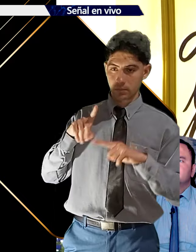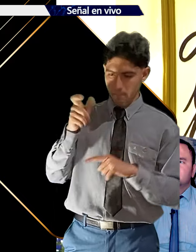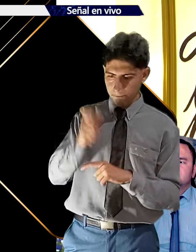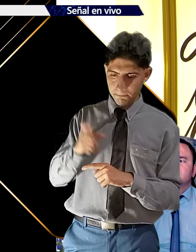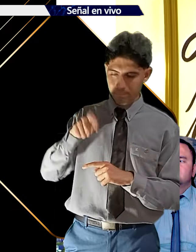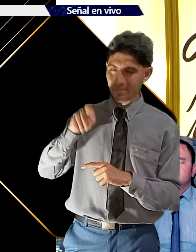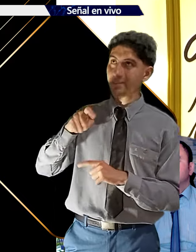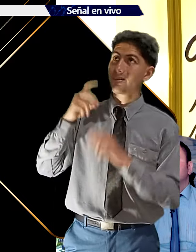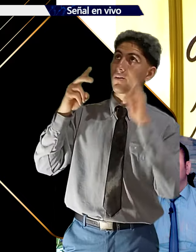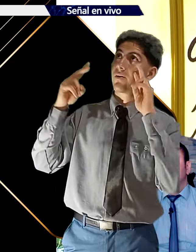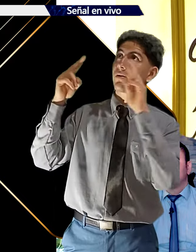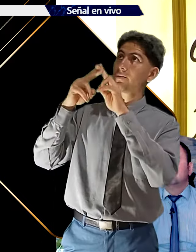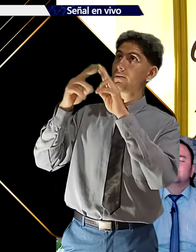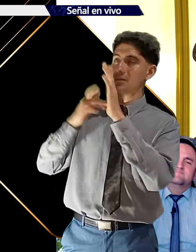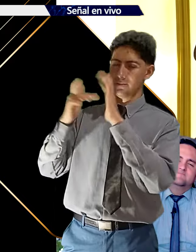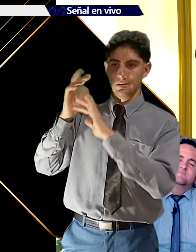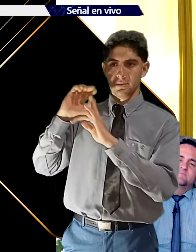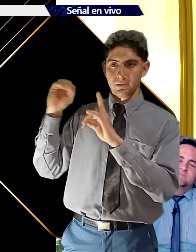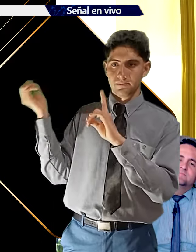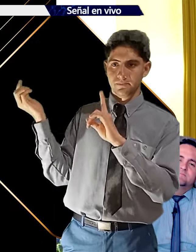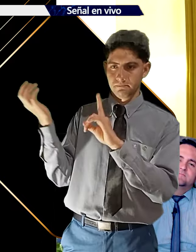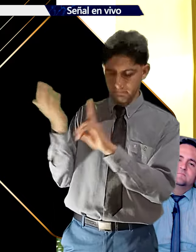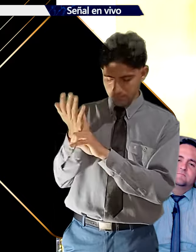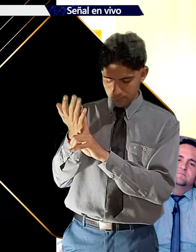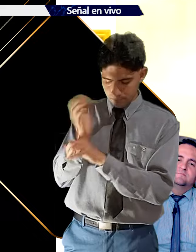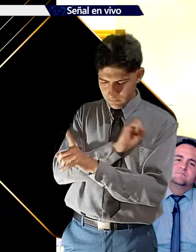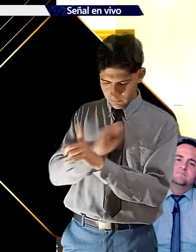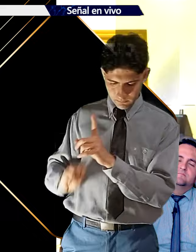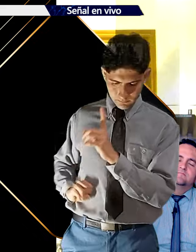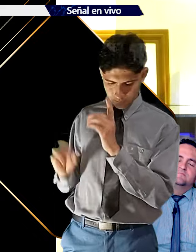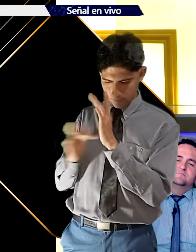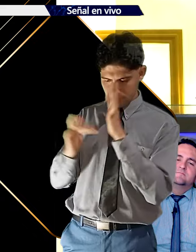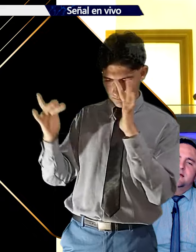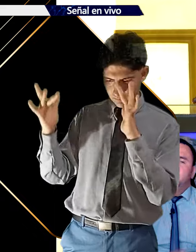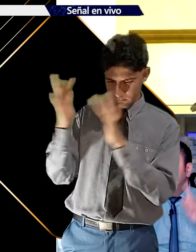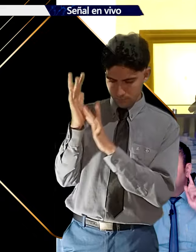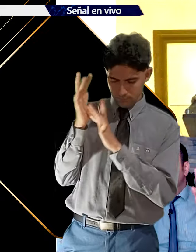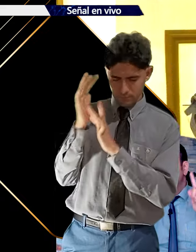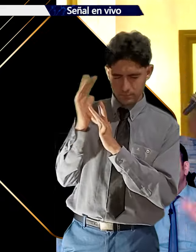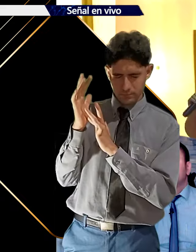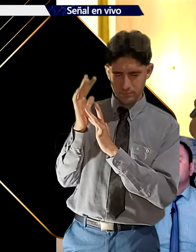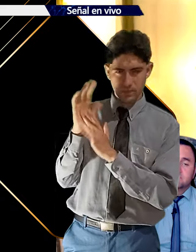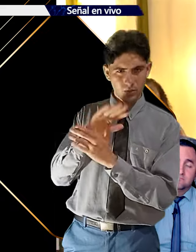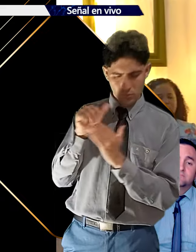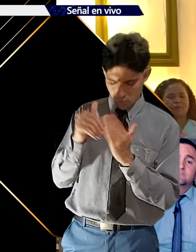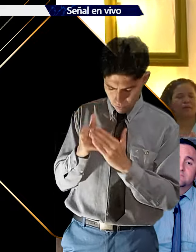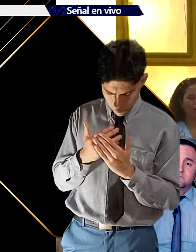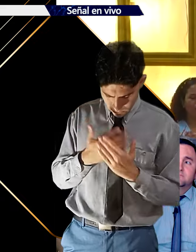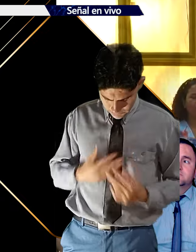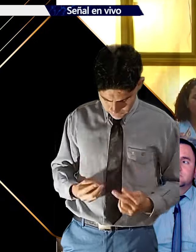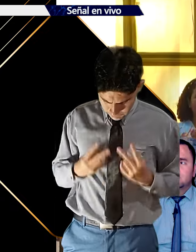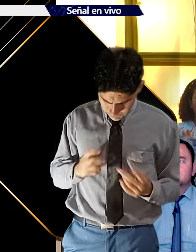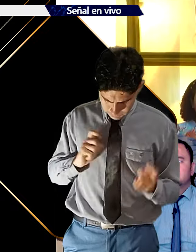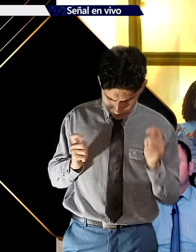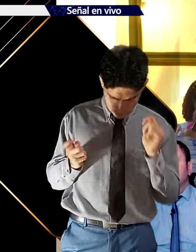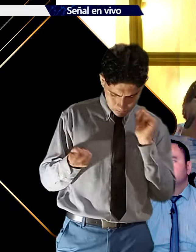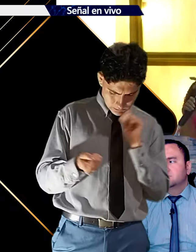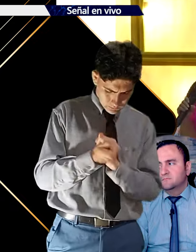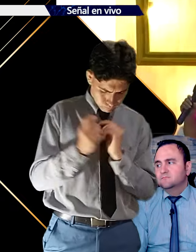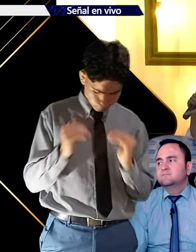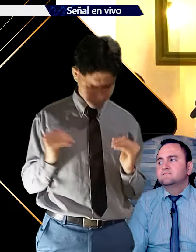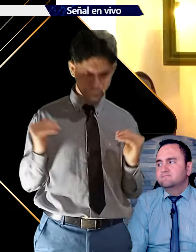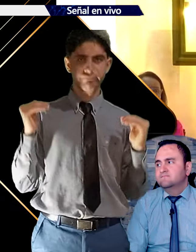amor, de autoridad, ellos también son almas, y por ellos el Señor murió en la cruz del Calvario y derramó su sangre. Y el Señor agarra a lo vil,